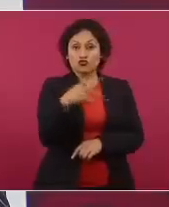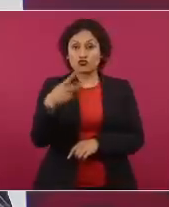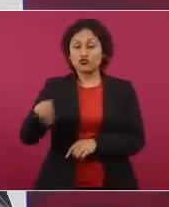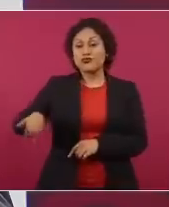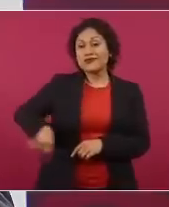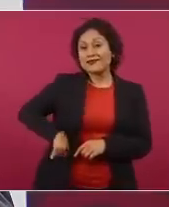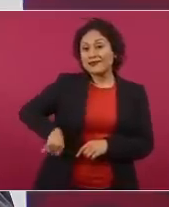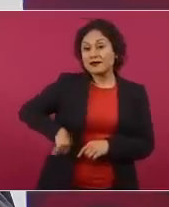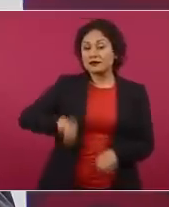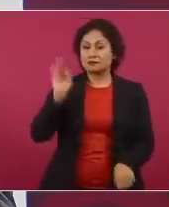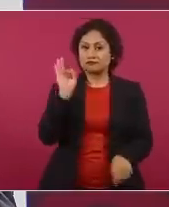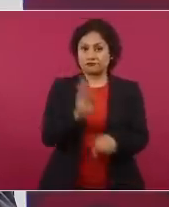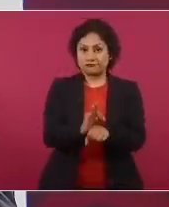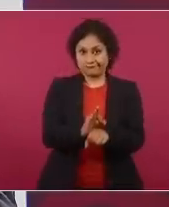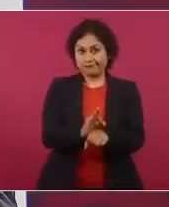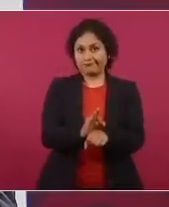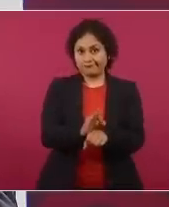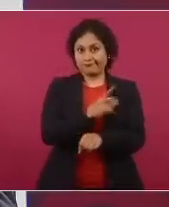No puede estar